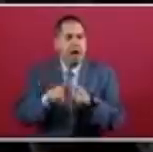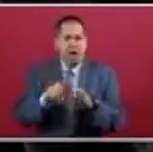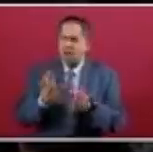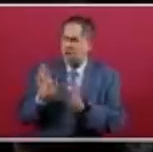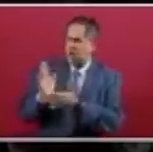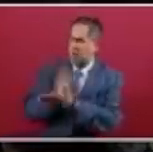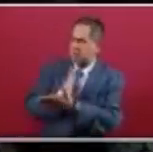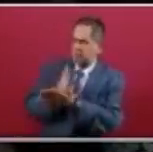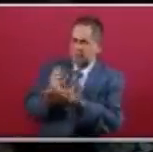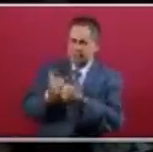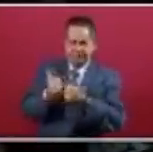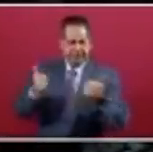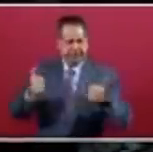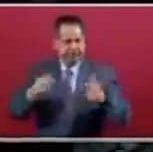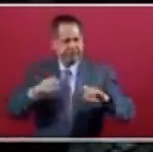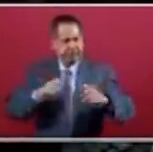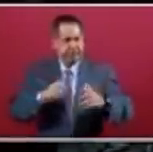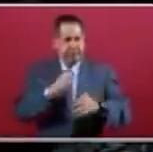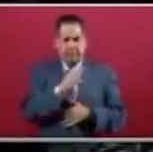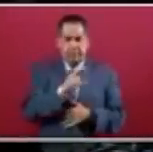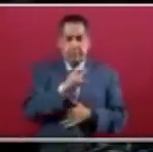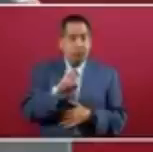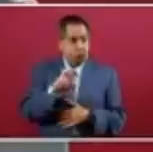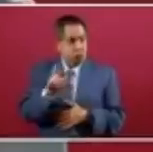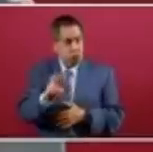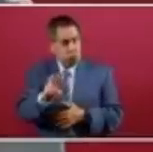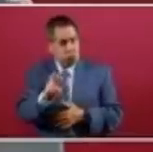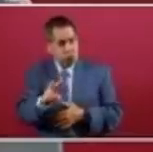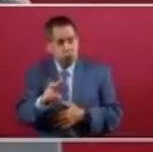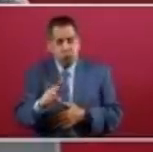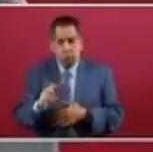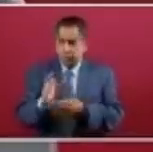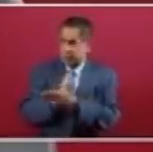independiente. Sí, en efecto,